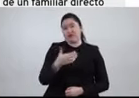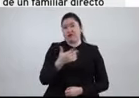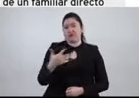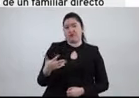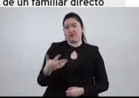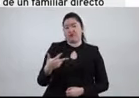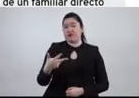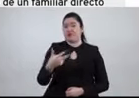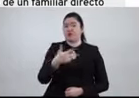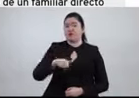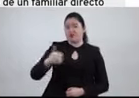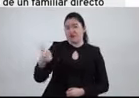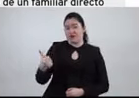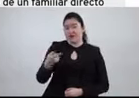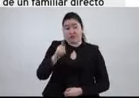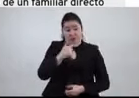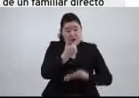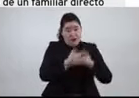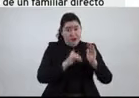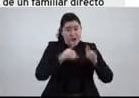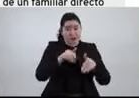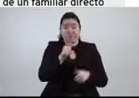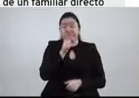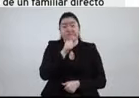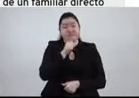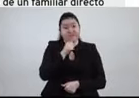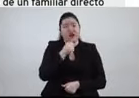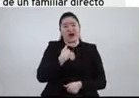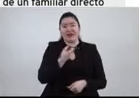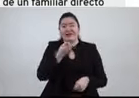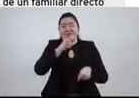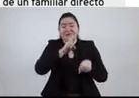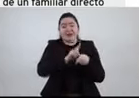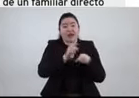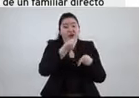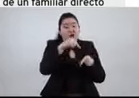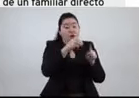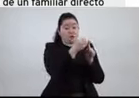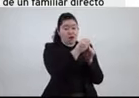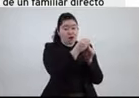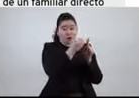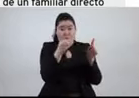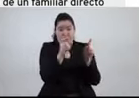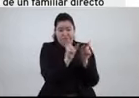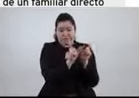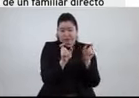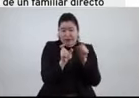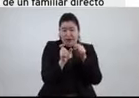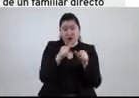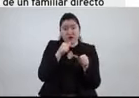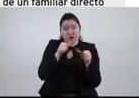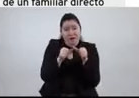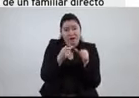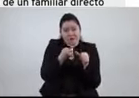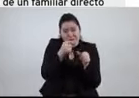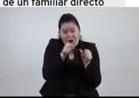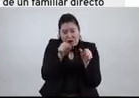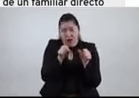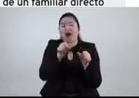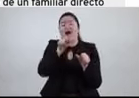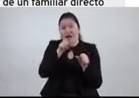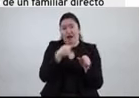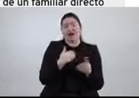registrados, pueden asistir el día que les corresponda de acuerdo a la primera letra de su apellido. Hay que